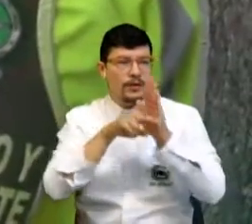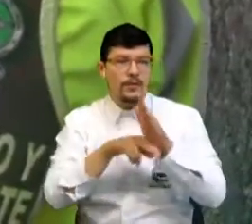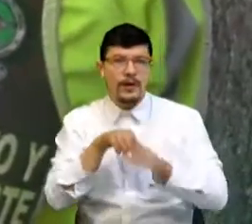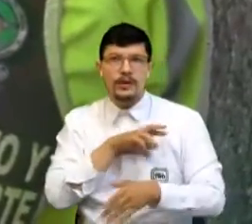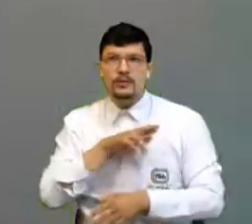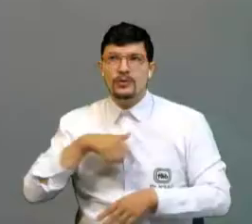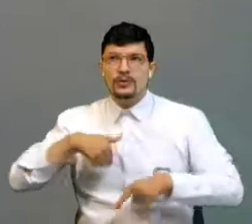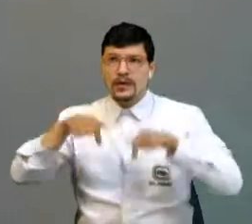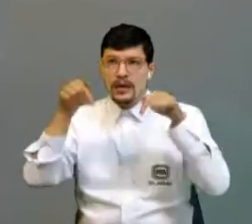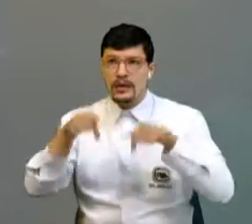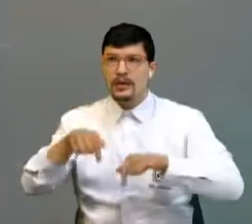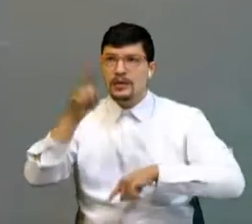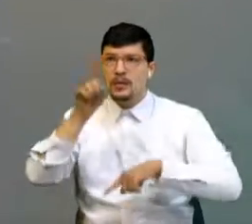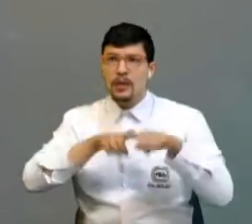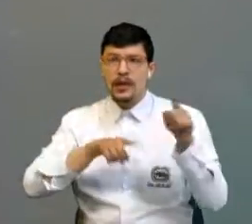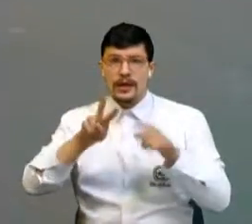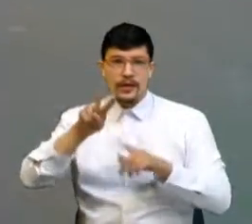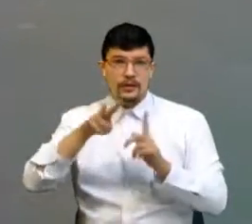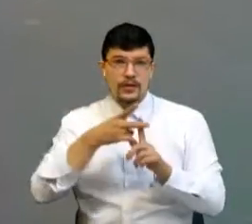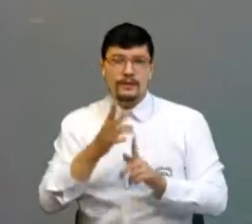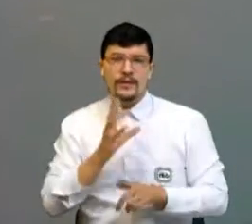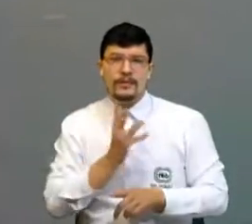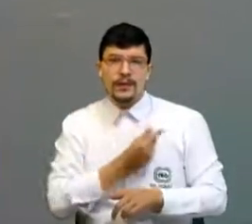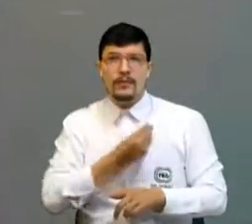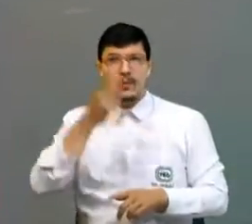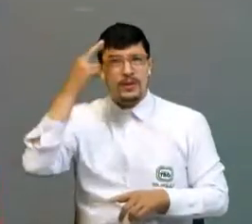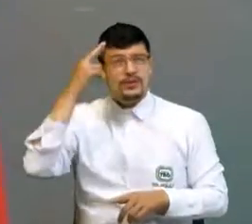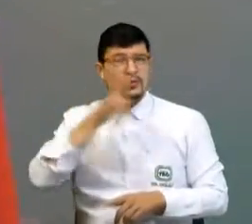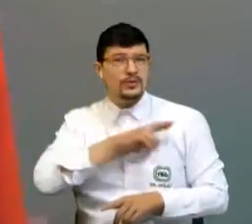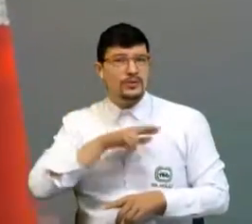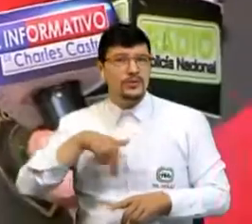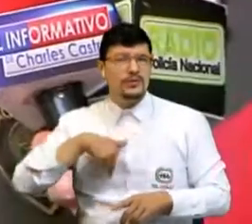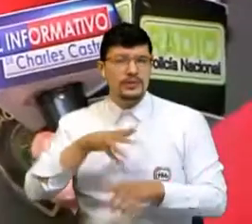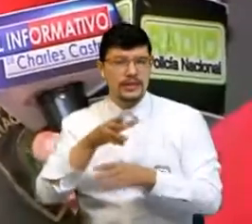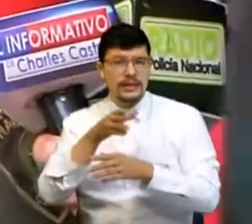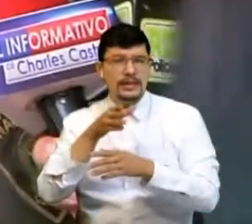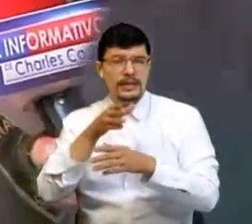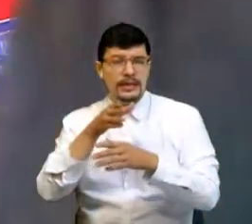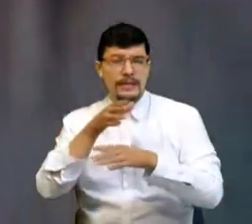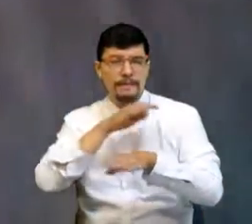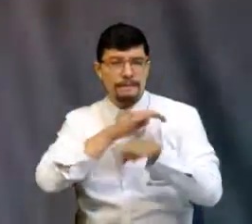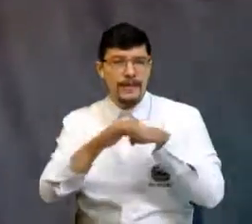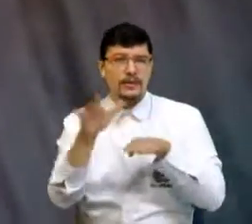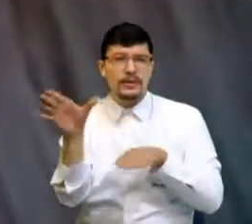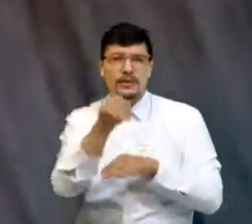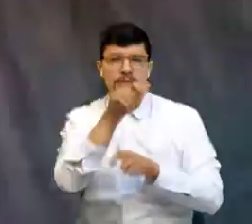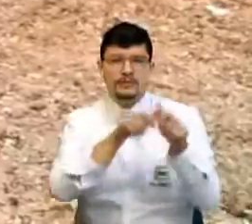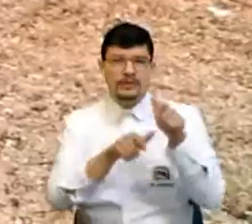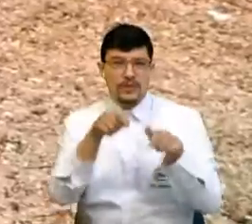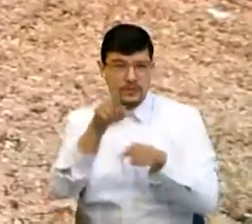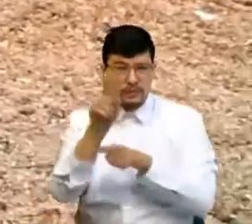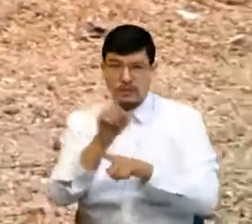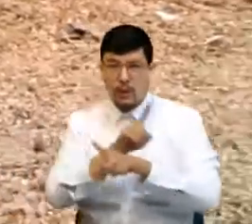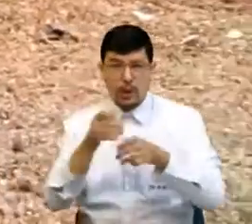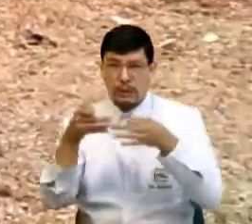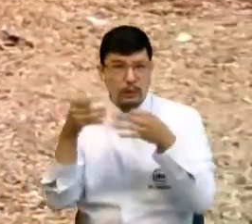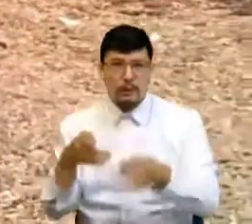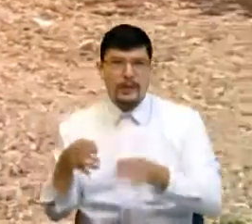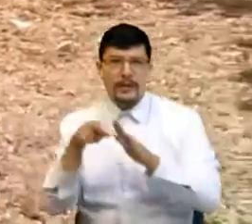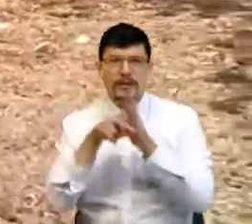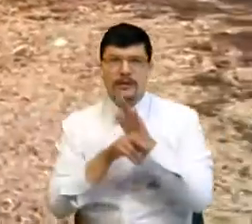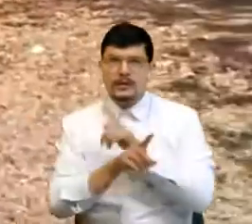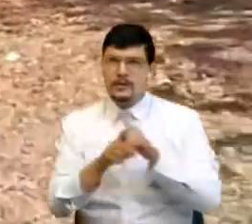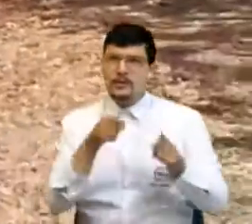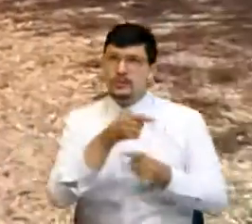estar en doble moral. Invito a los medios de comunicación a que no hagan apología al incumplimiento de la norma. La capital de Norte